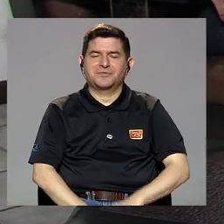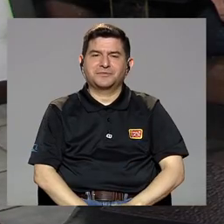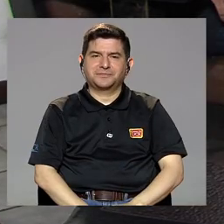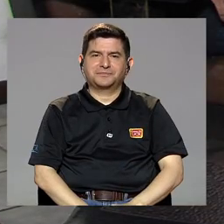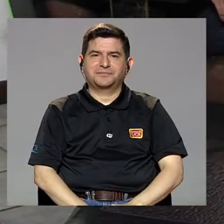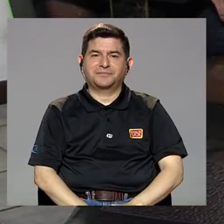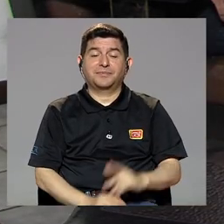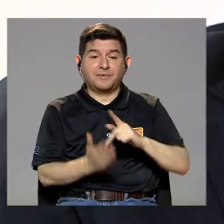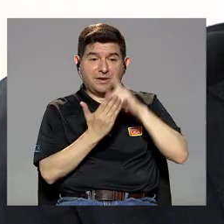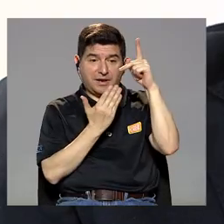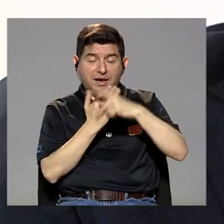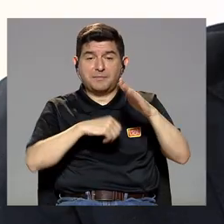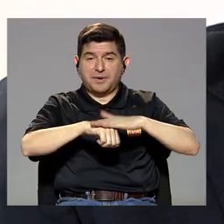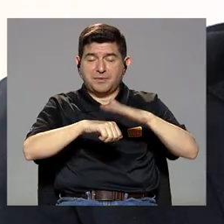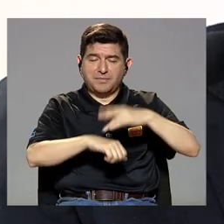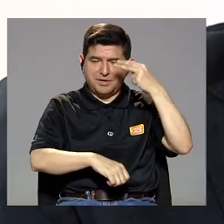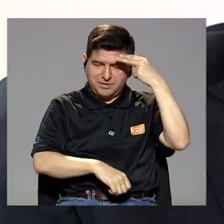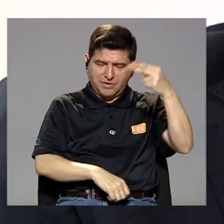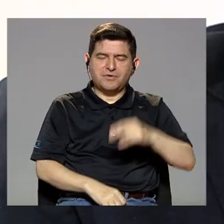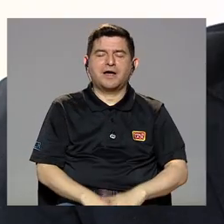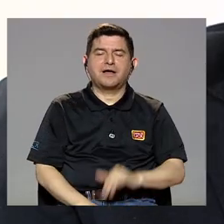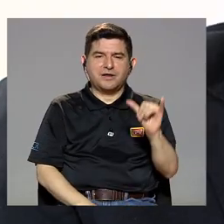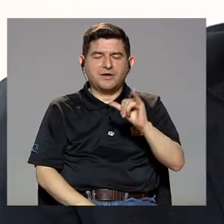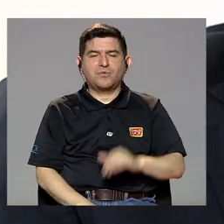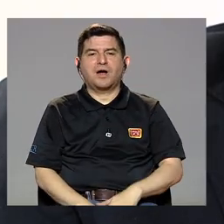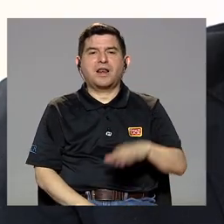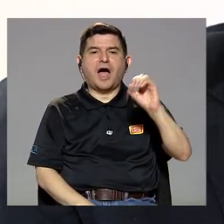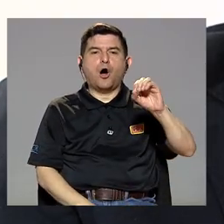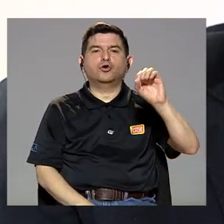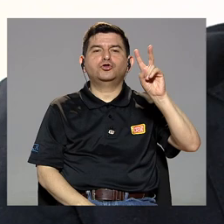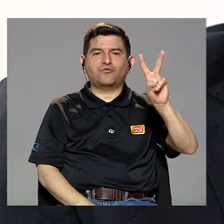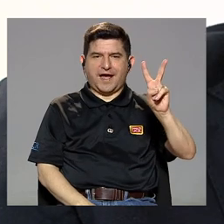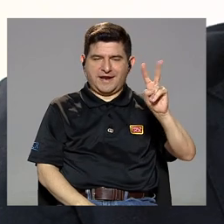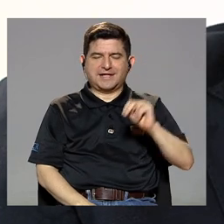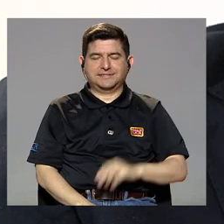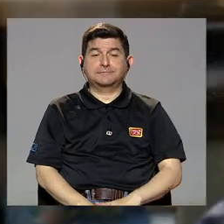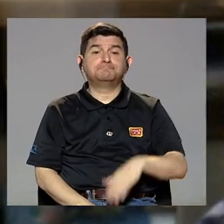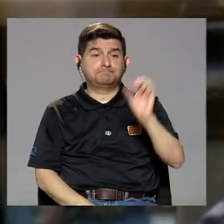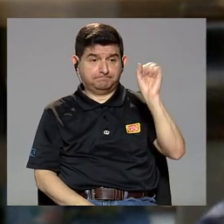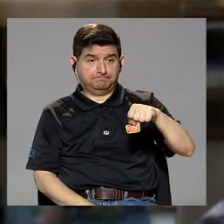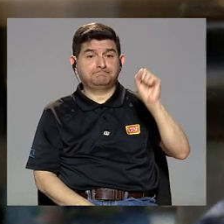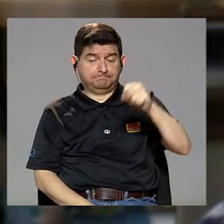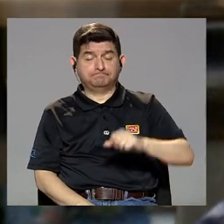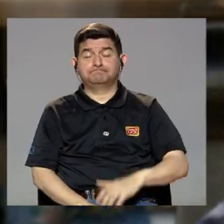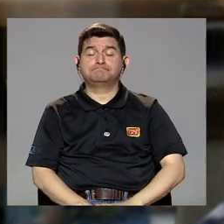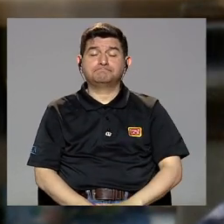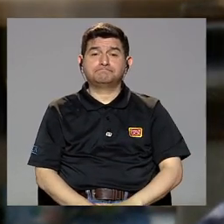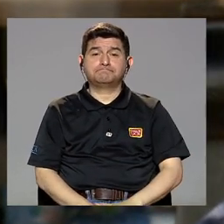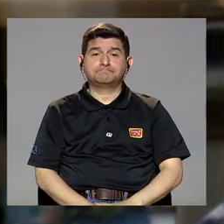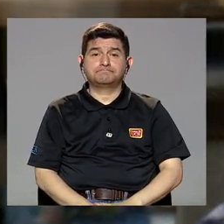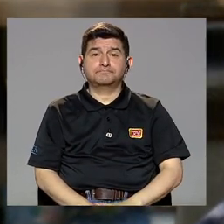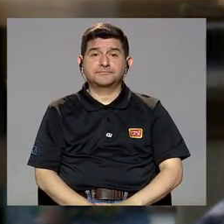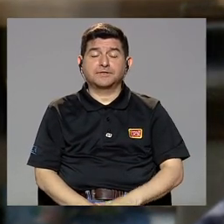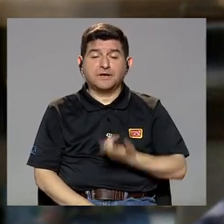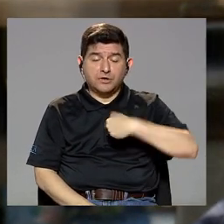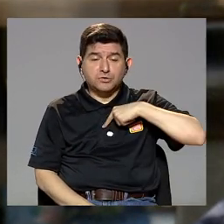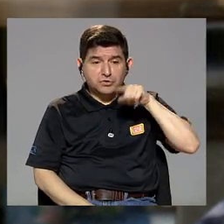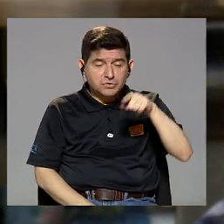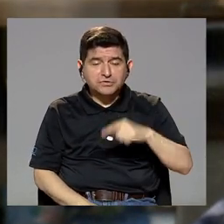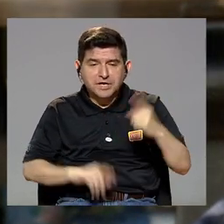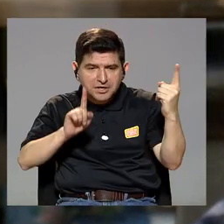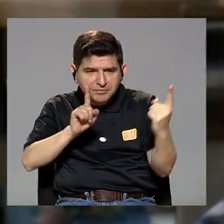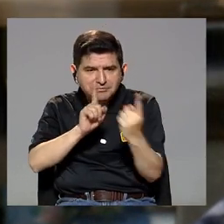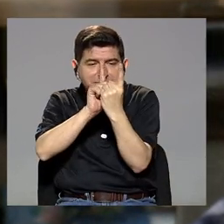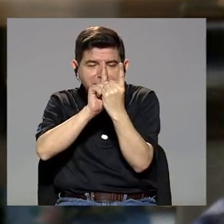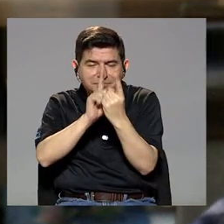el programa para hacerle un homenaje a ese gran maestro también don otto si allí ahí nos encontramos y nos